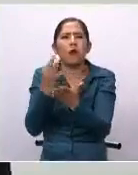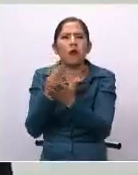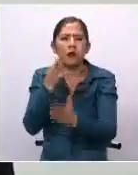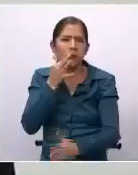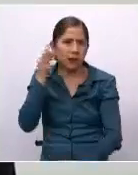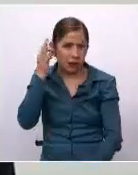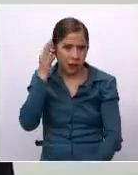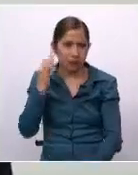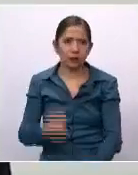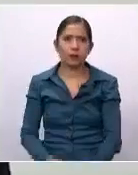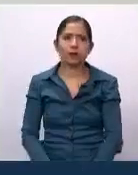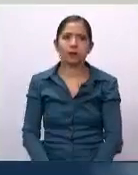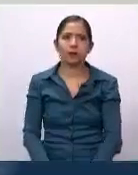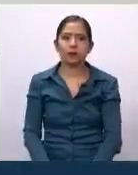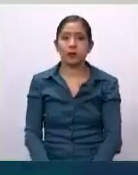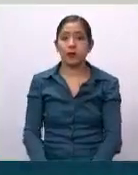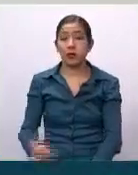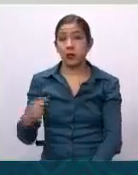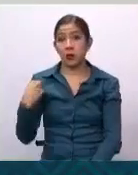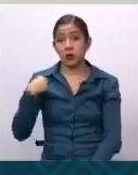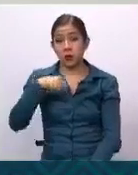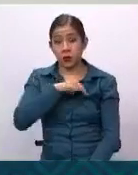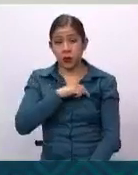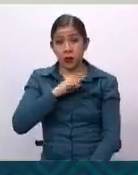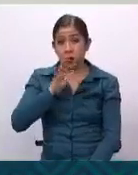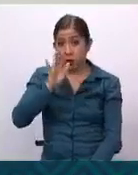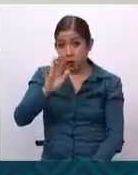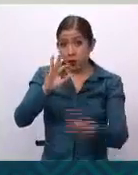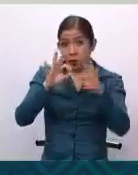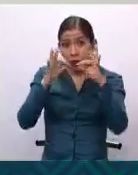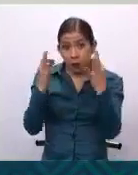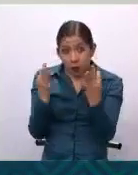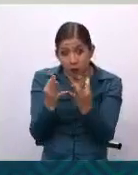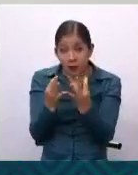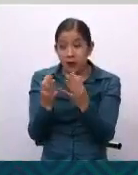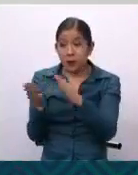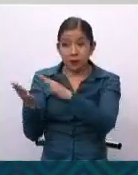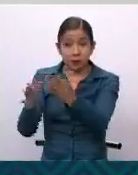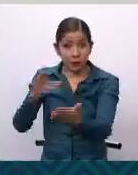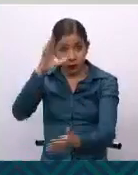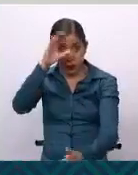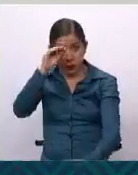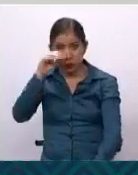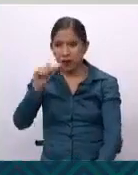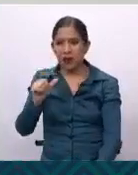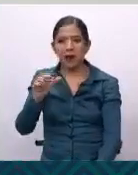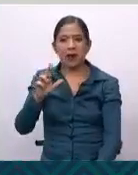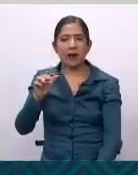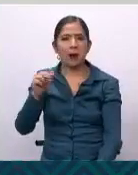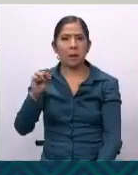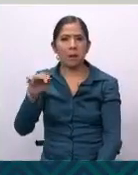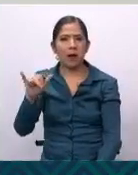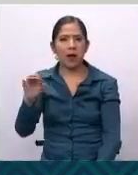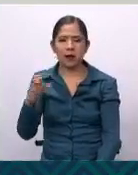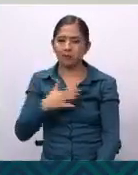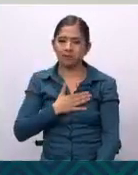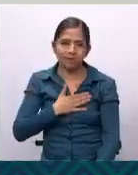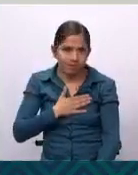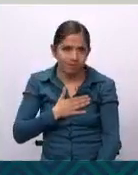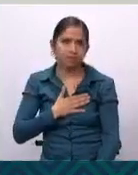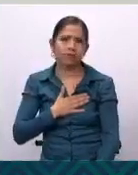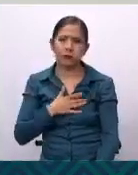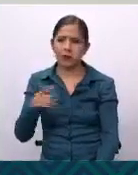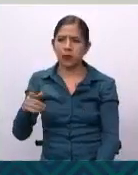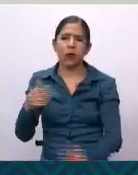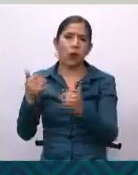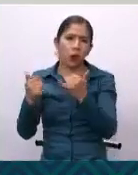Debemos darle nuestras sentidas condolencias a la familia del señor Aramayo. El señor Aramayo ha fallecido